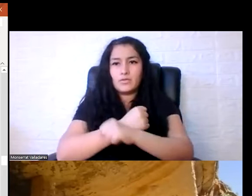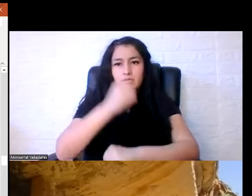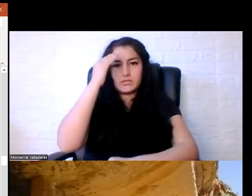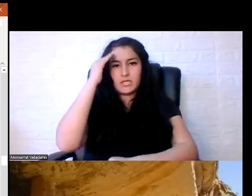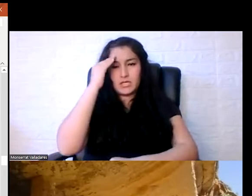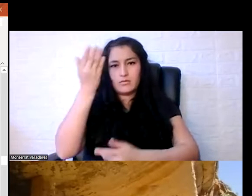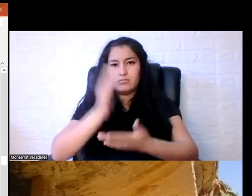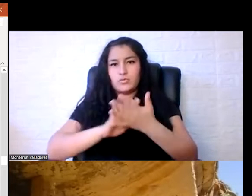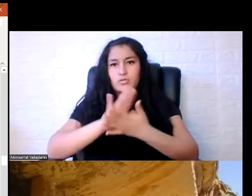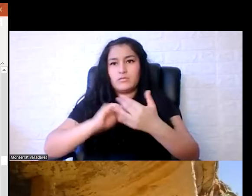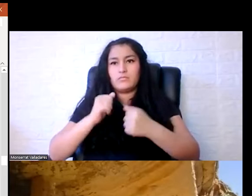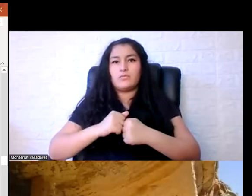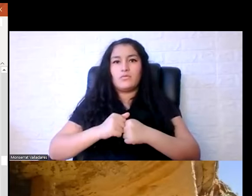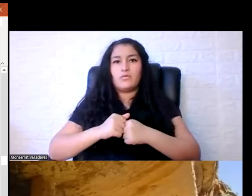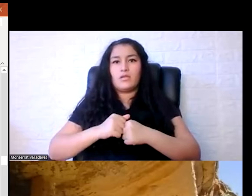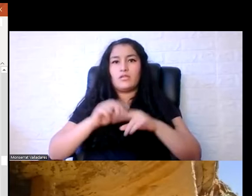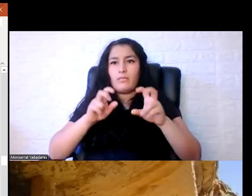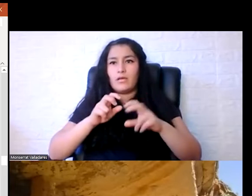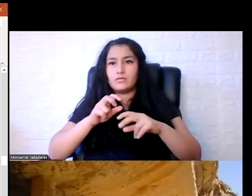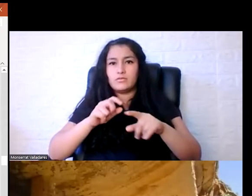Por ejemplo, para la ambición,